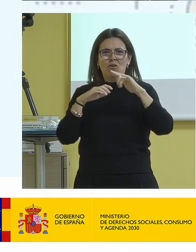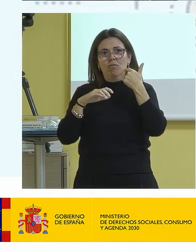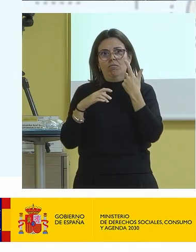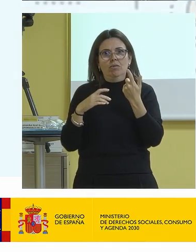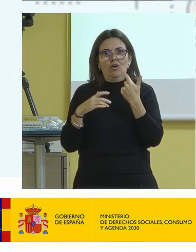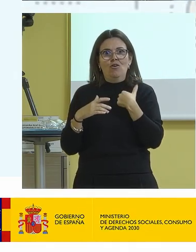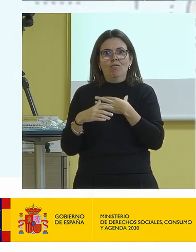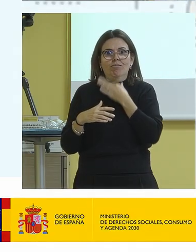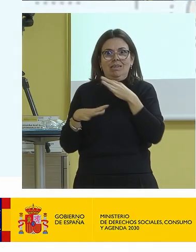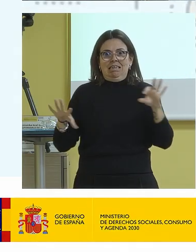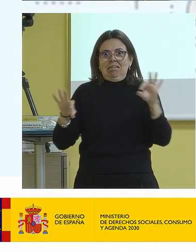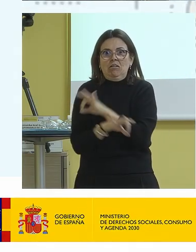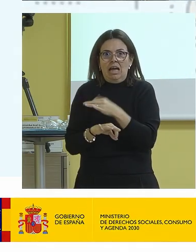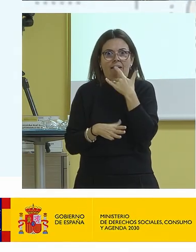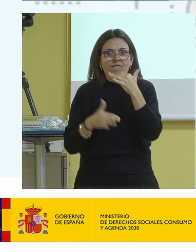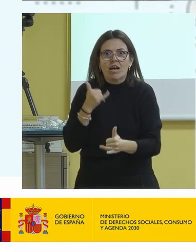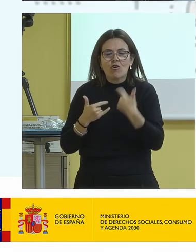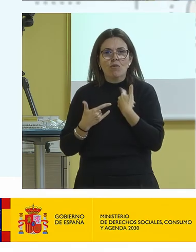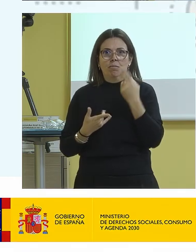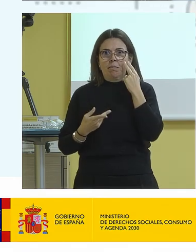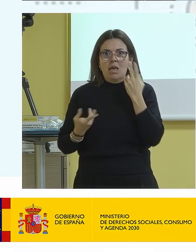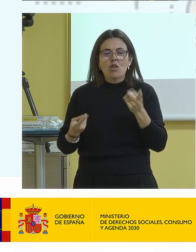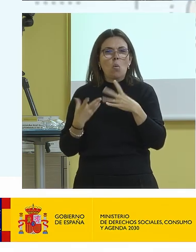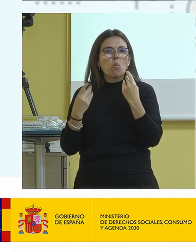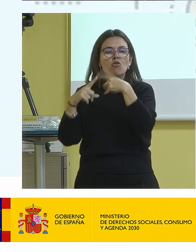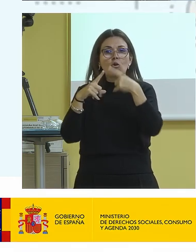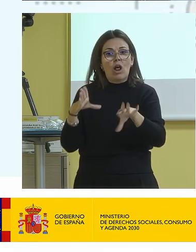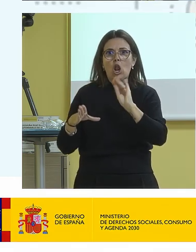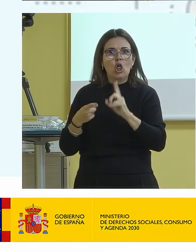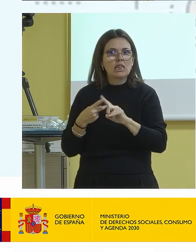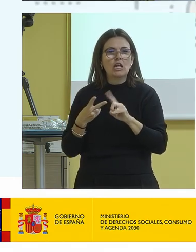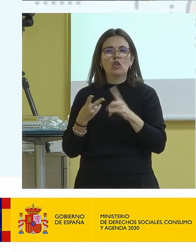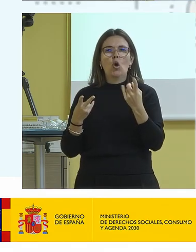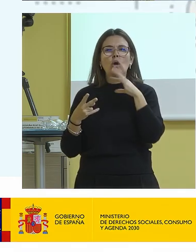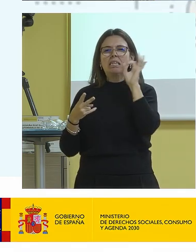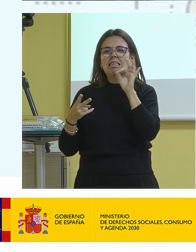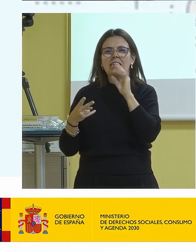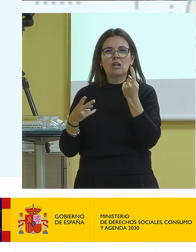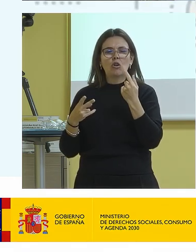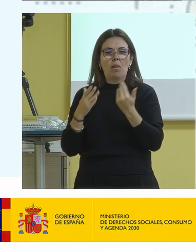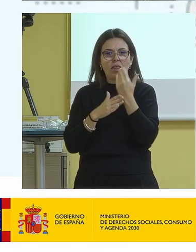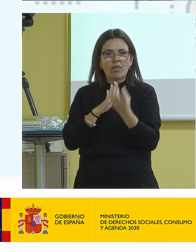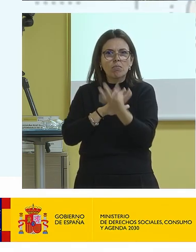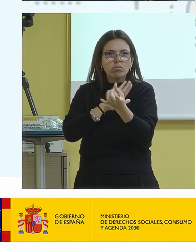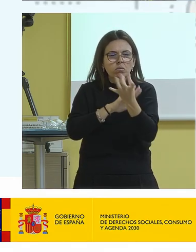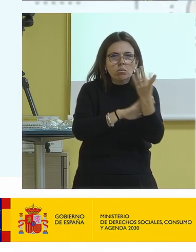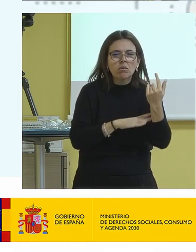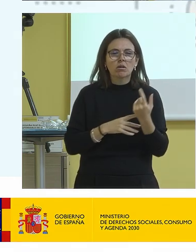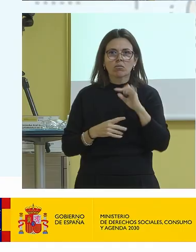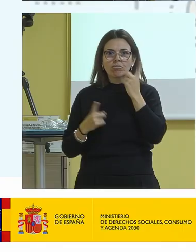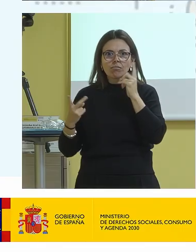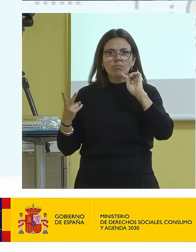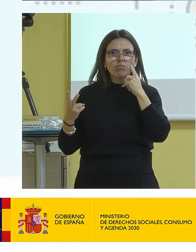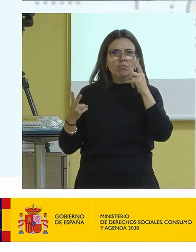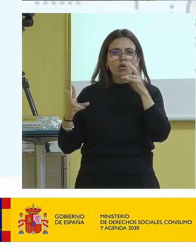vivo acojonado por equivocarme con cada diagnóstico que doy, pues hay tantas cosas que no entiendo, tantos síndromes que conozco cada día que paso por una consulta, que